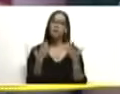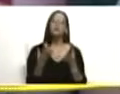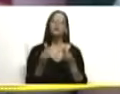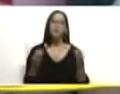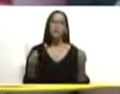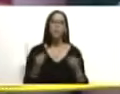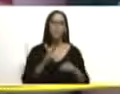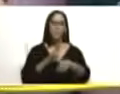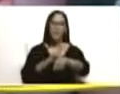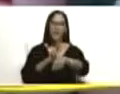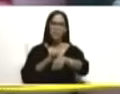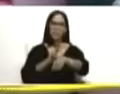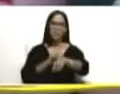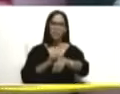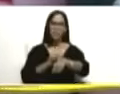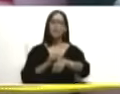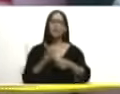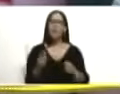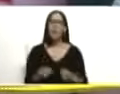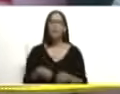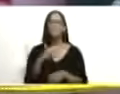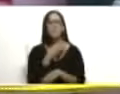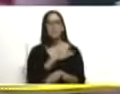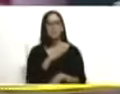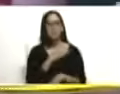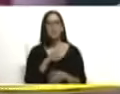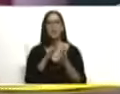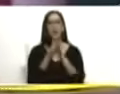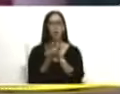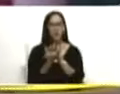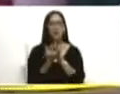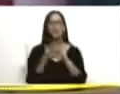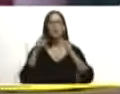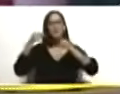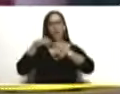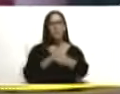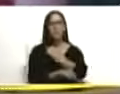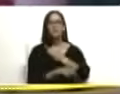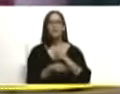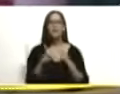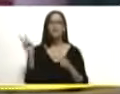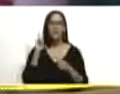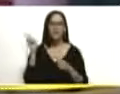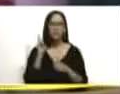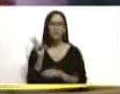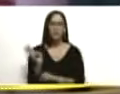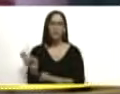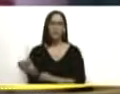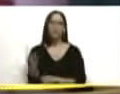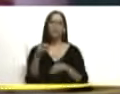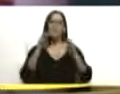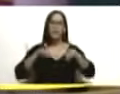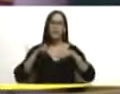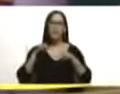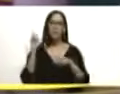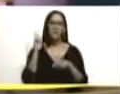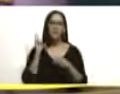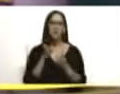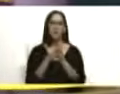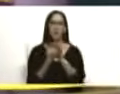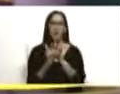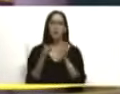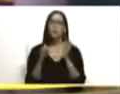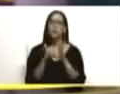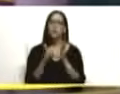muchos médicos las que llevaron las grandes misiones a los barrios y a la profundidad de la Venezuela del campo, de la Venezuela de los barrios, donde